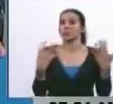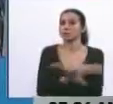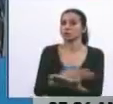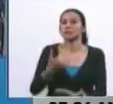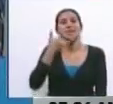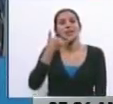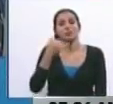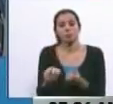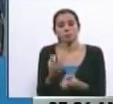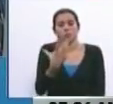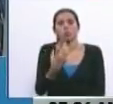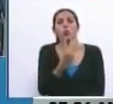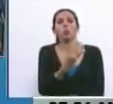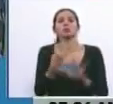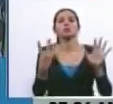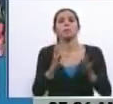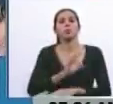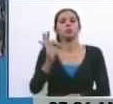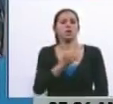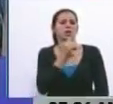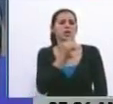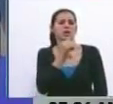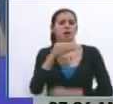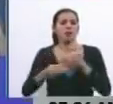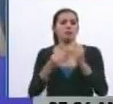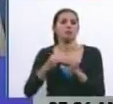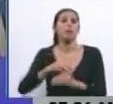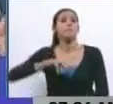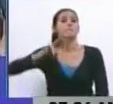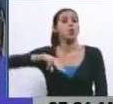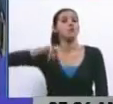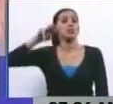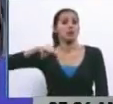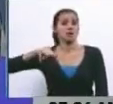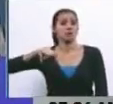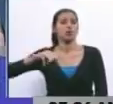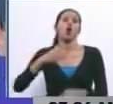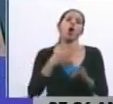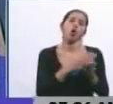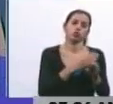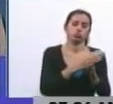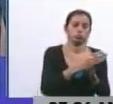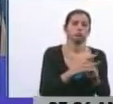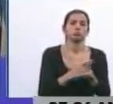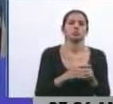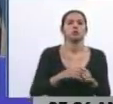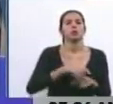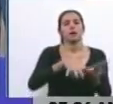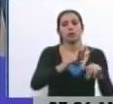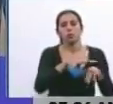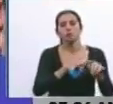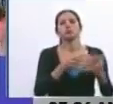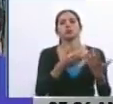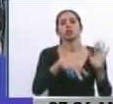el 49% pertenecen a la operadora Movilnet y el resto a las dos otras operadoras